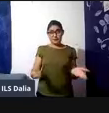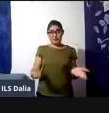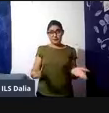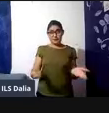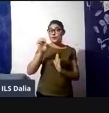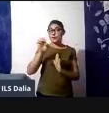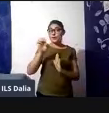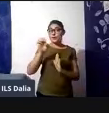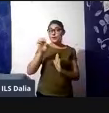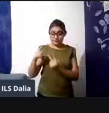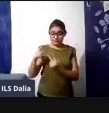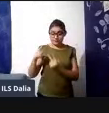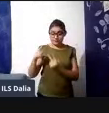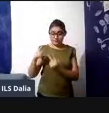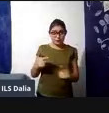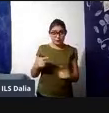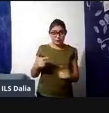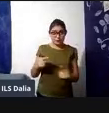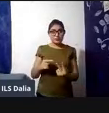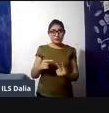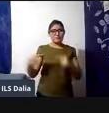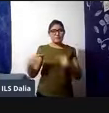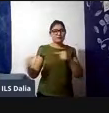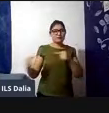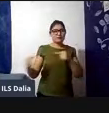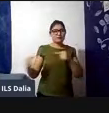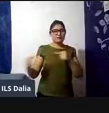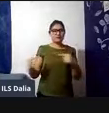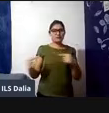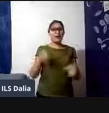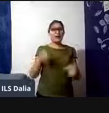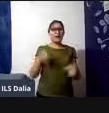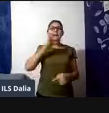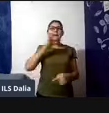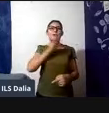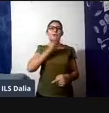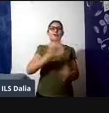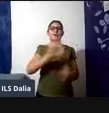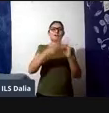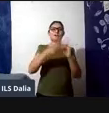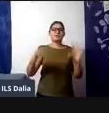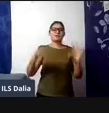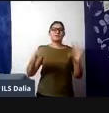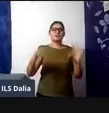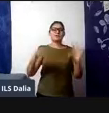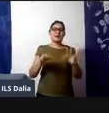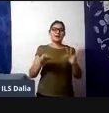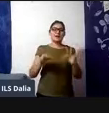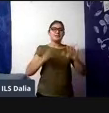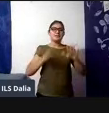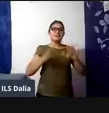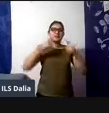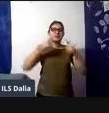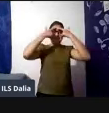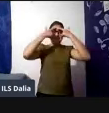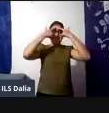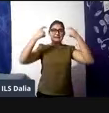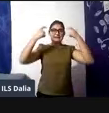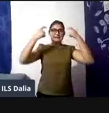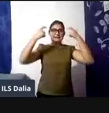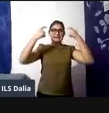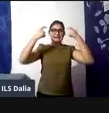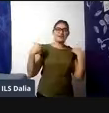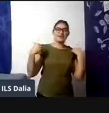mejor la mamá le dice, es que me está no sé qué. A ver, no, ya los dos, no me hablen porque ya no quiero saber nada de pleitos. Porque